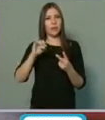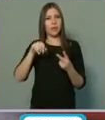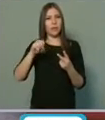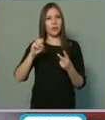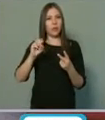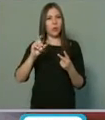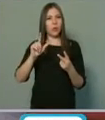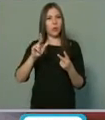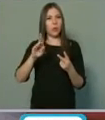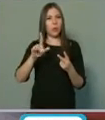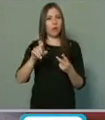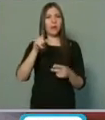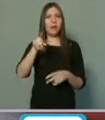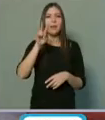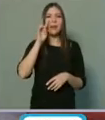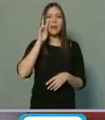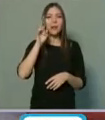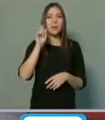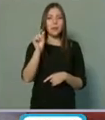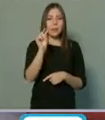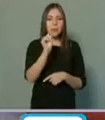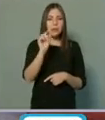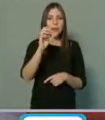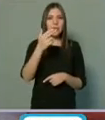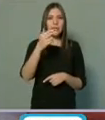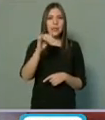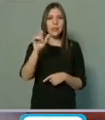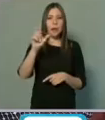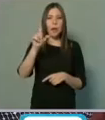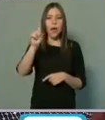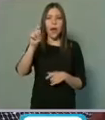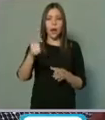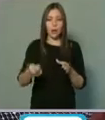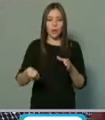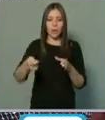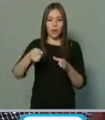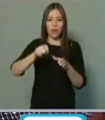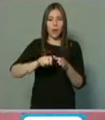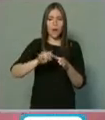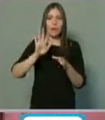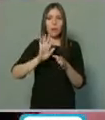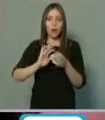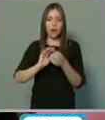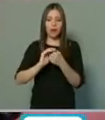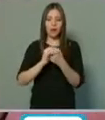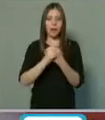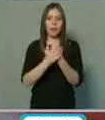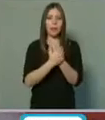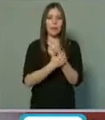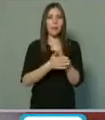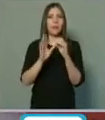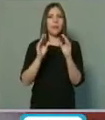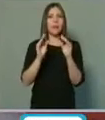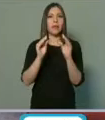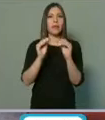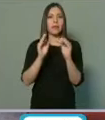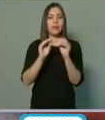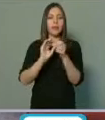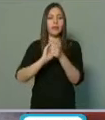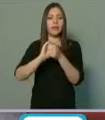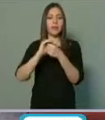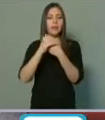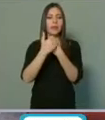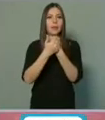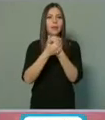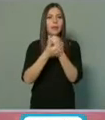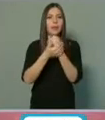agua, esta tiende a hacerse un mucílago alrededor de la misma semilla, es decir... Como una gelatinita. Como una gelatinita, ¿por qué? Porque la